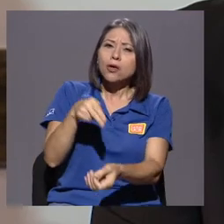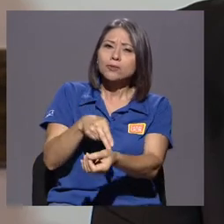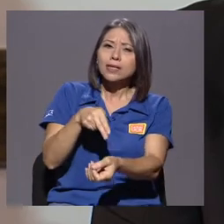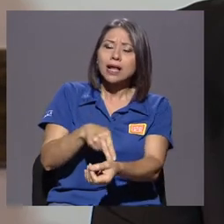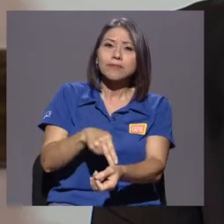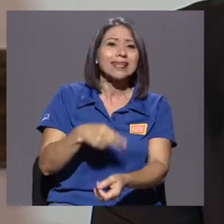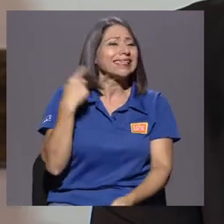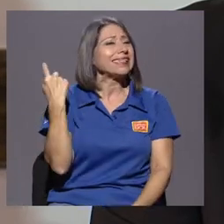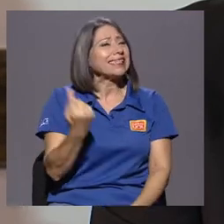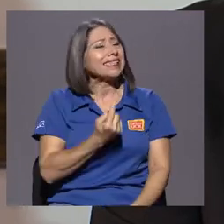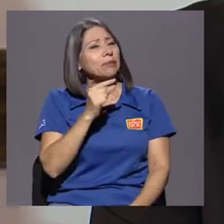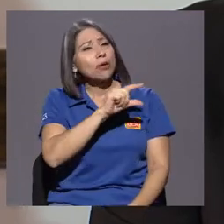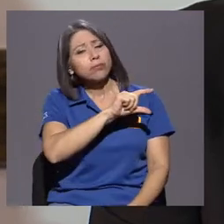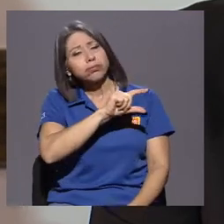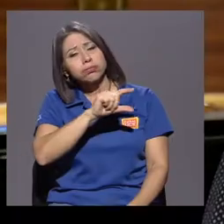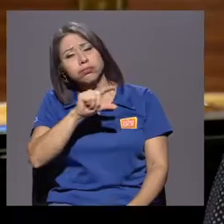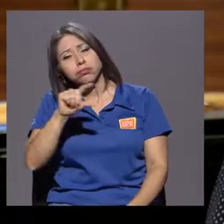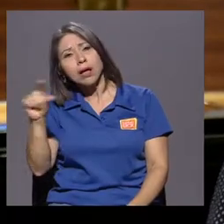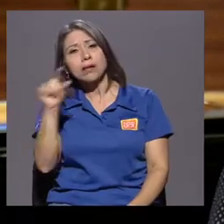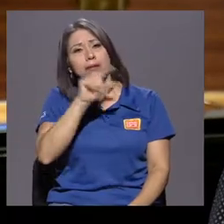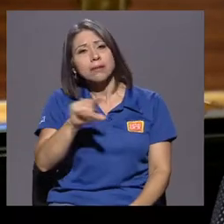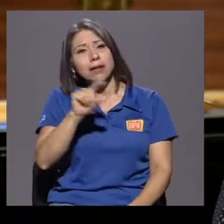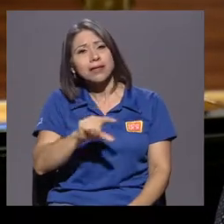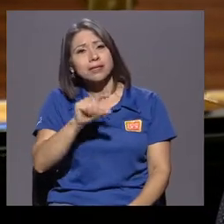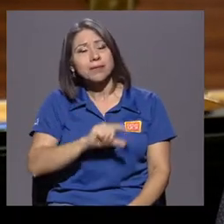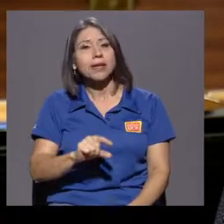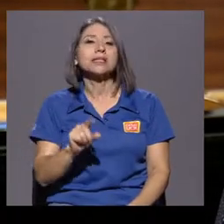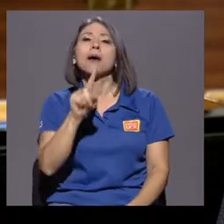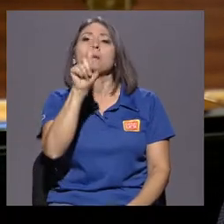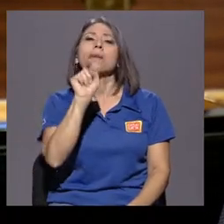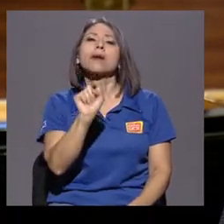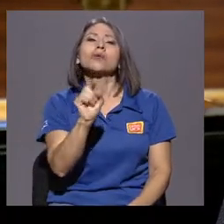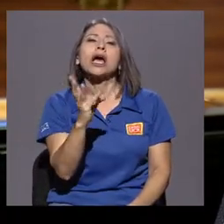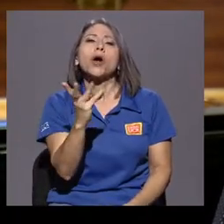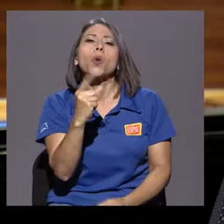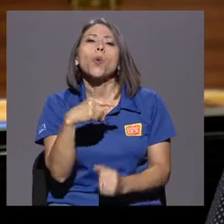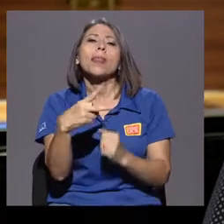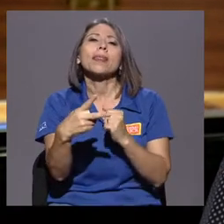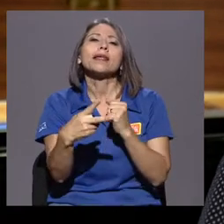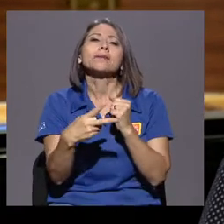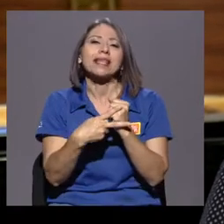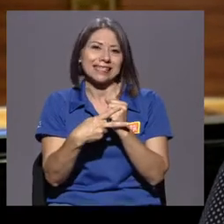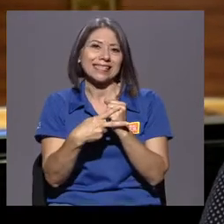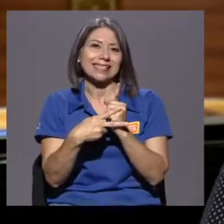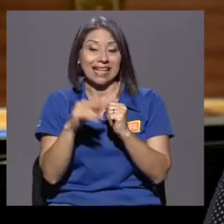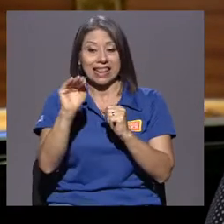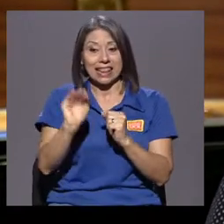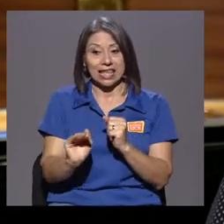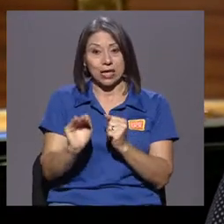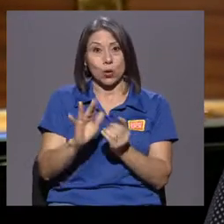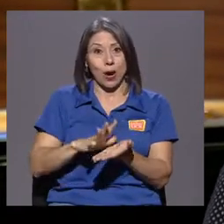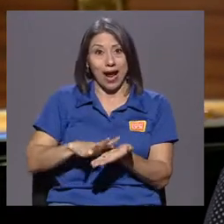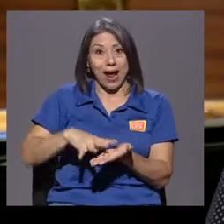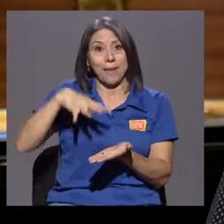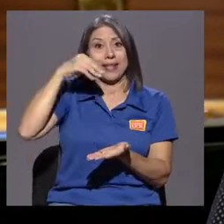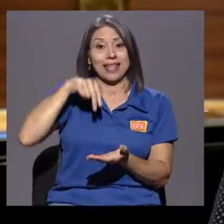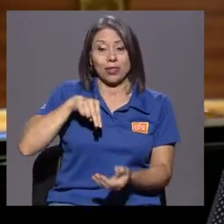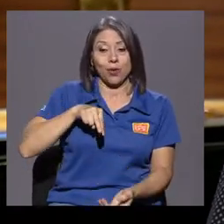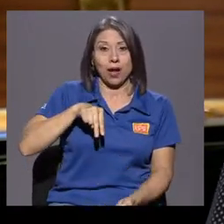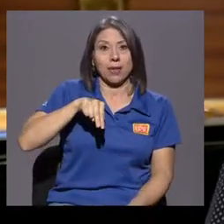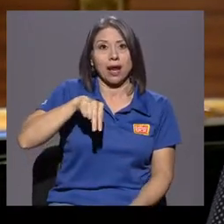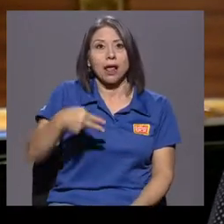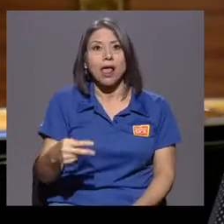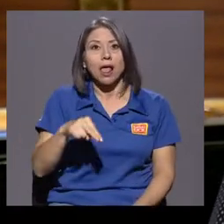todas las semanas malo todas las cuantas veces se cae un niño cuando está aprendiendo a caminar imagínate